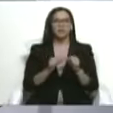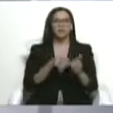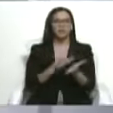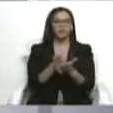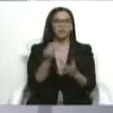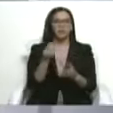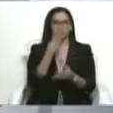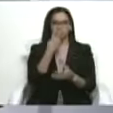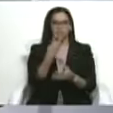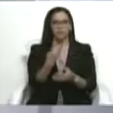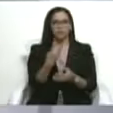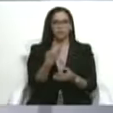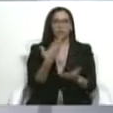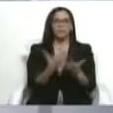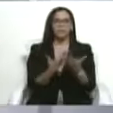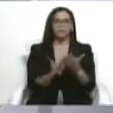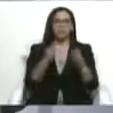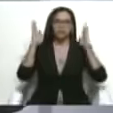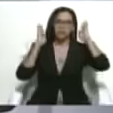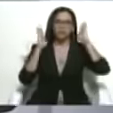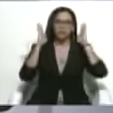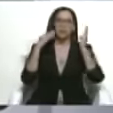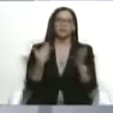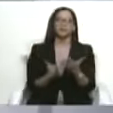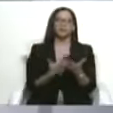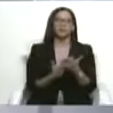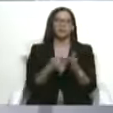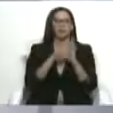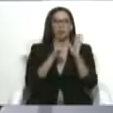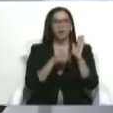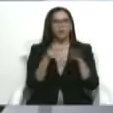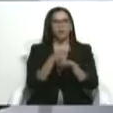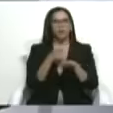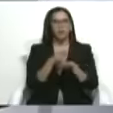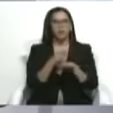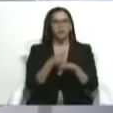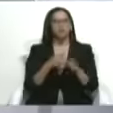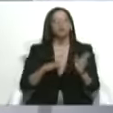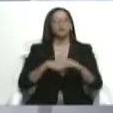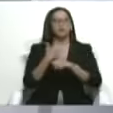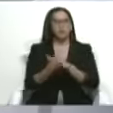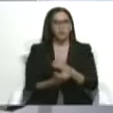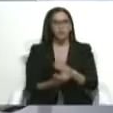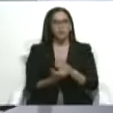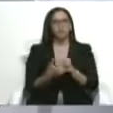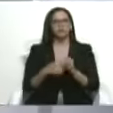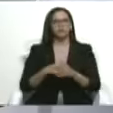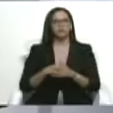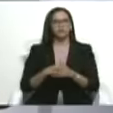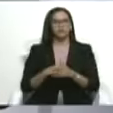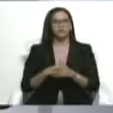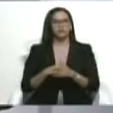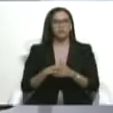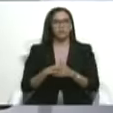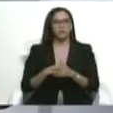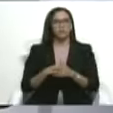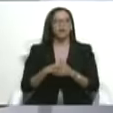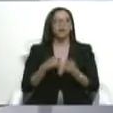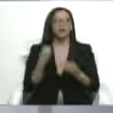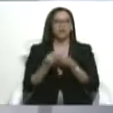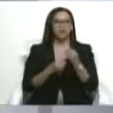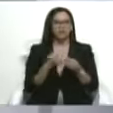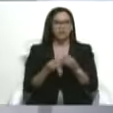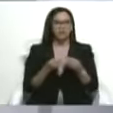viendo. Presentar sus candidatos, presentar su programa de gobierno, su proyecto alternativo para lo que